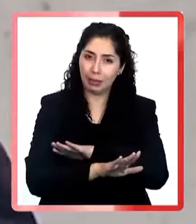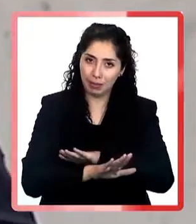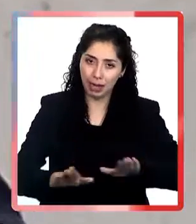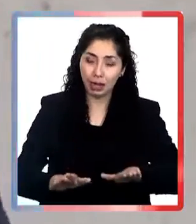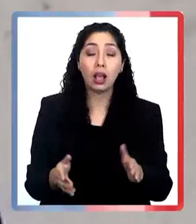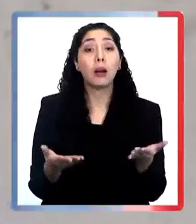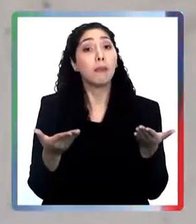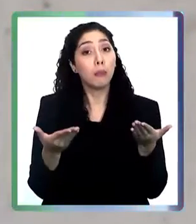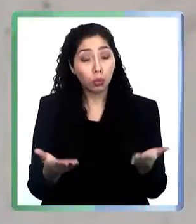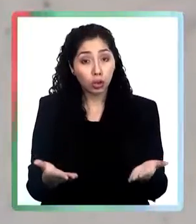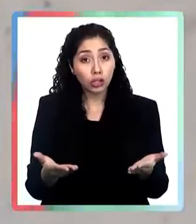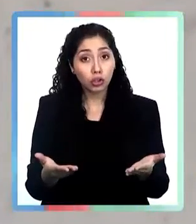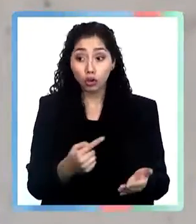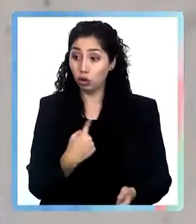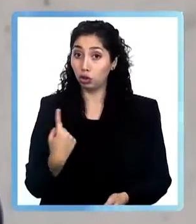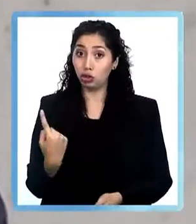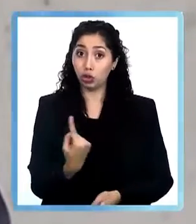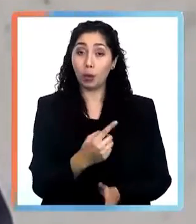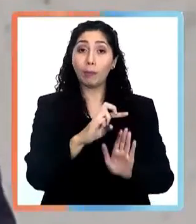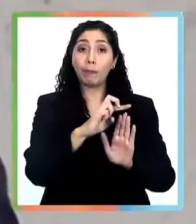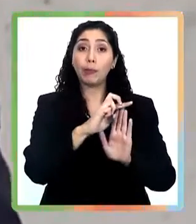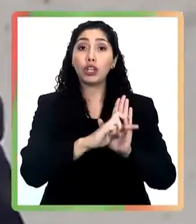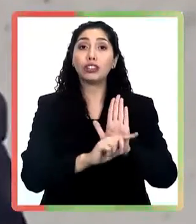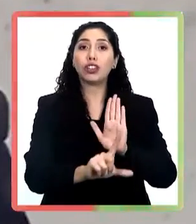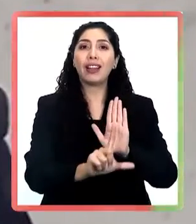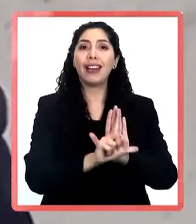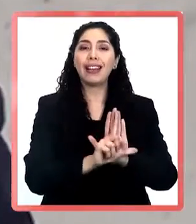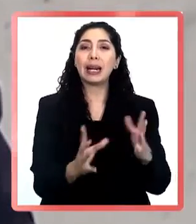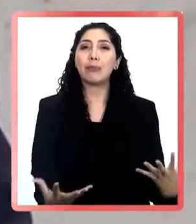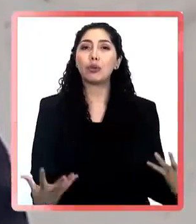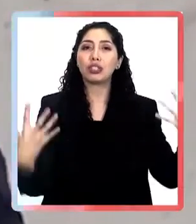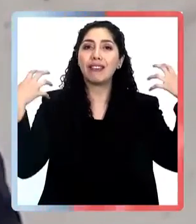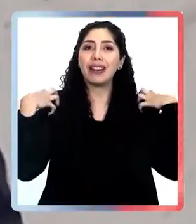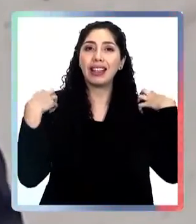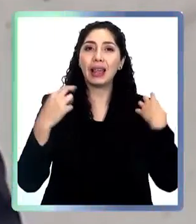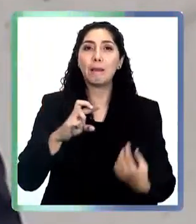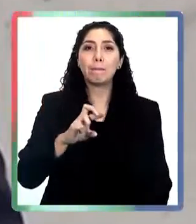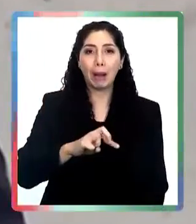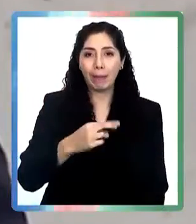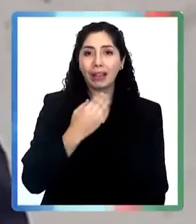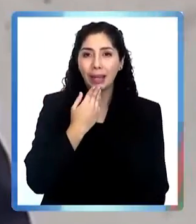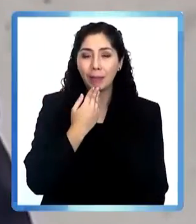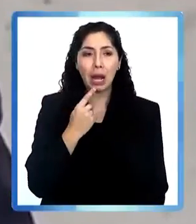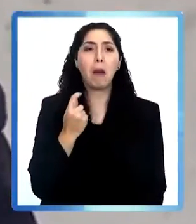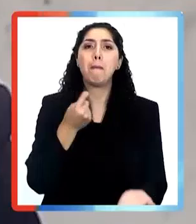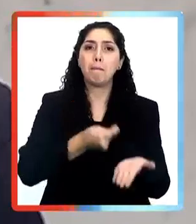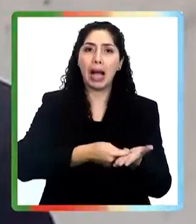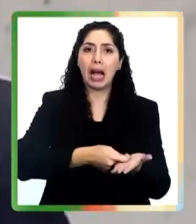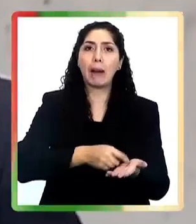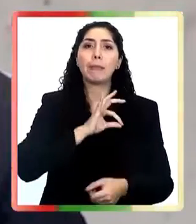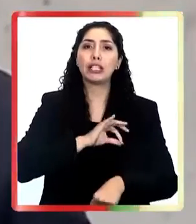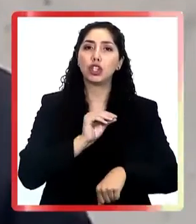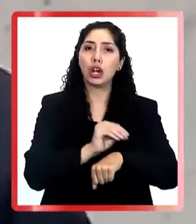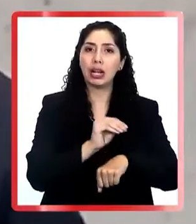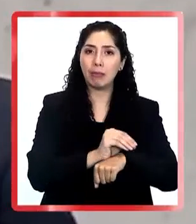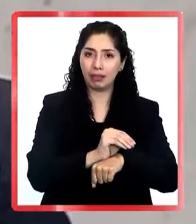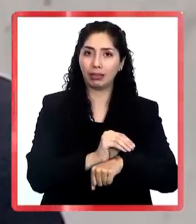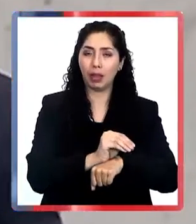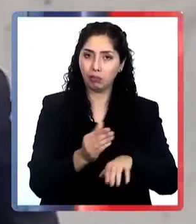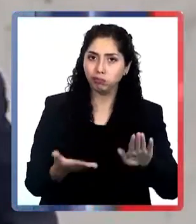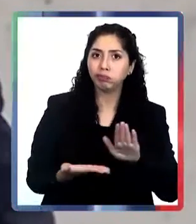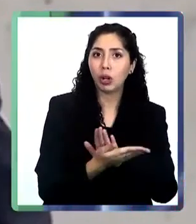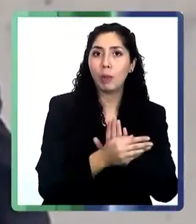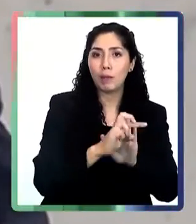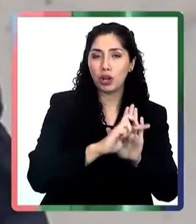por todas es por ello que hemos presentado el proyecto de ley sobre responsabilidad parental y pago efectivo de pensiones de alimentos que se